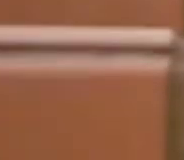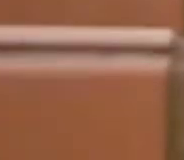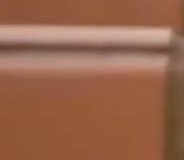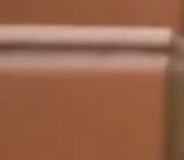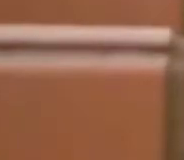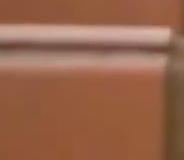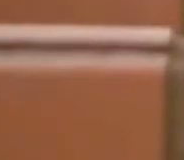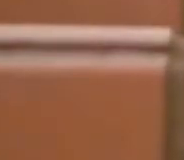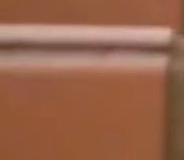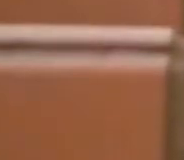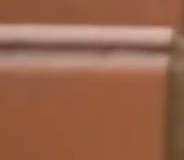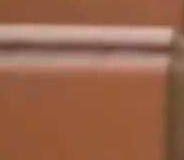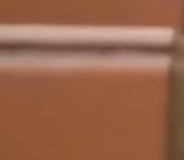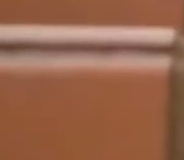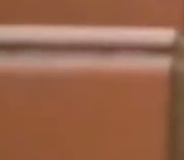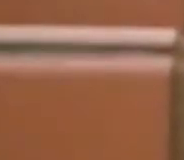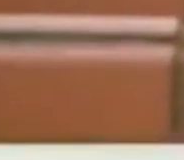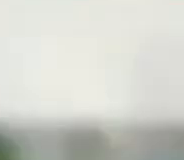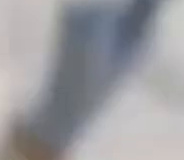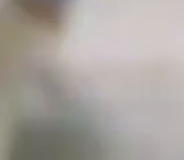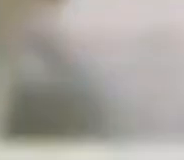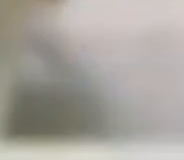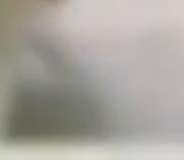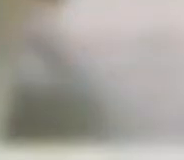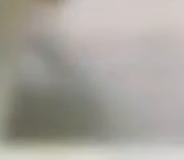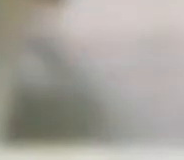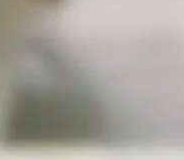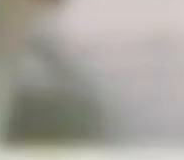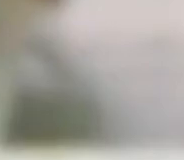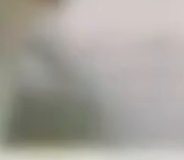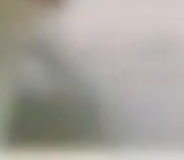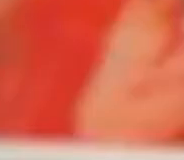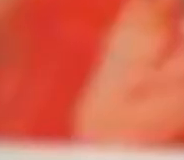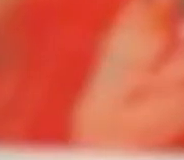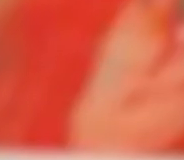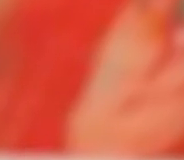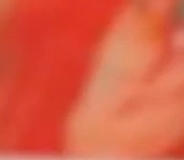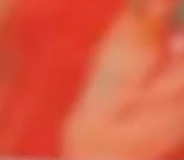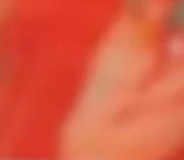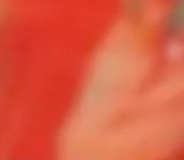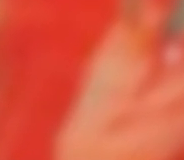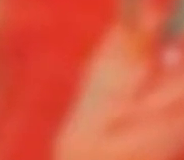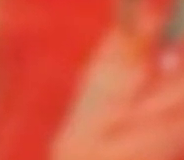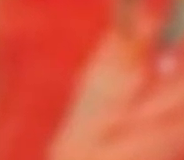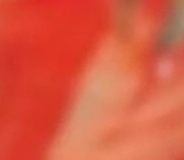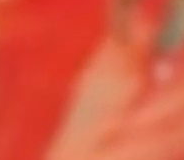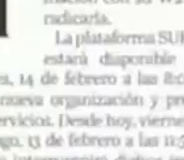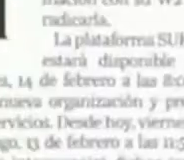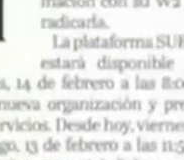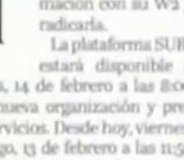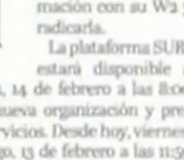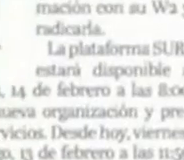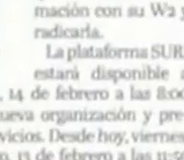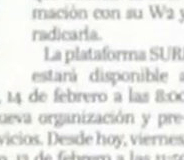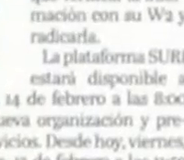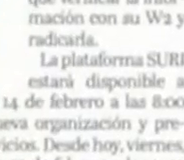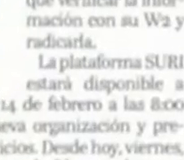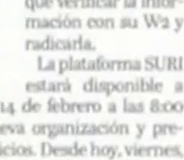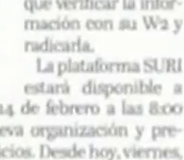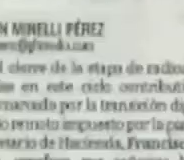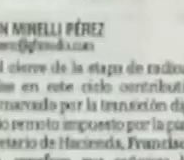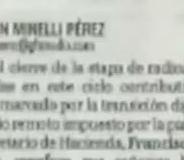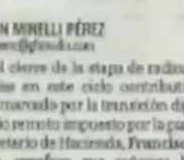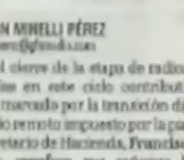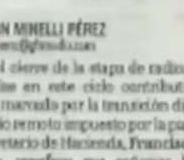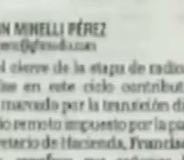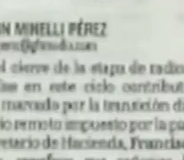Logramos simplificar las gestiones de los contribuyentes y se fomentó el cumplimiento voluntario con las responsabilidades contributivas, ampliando